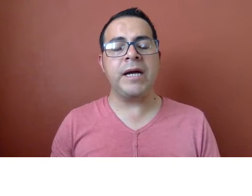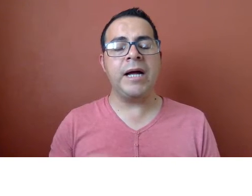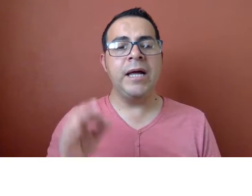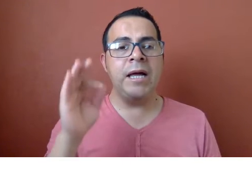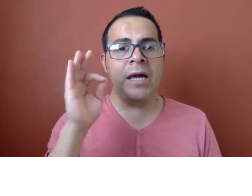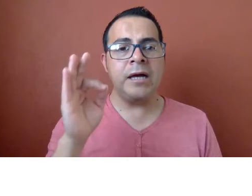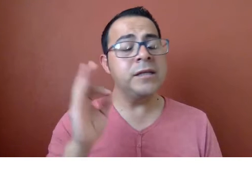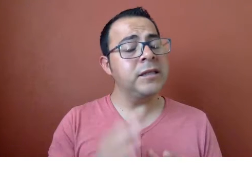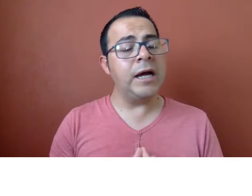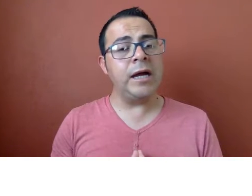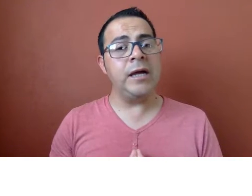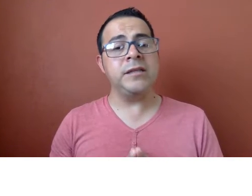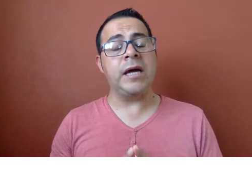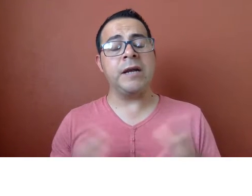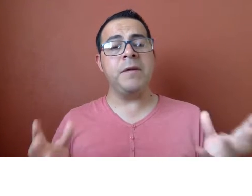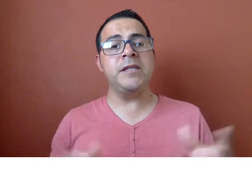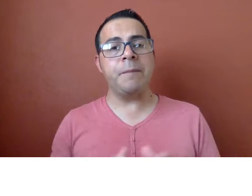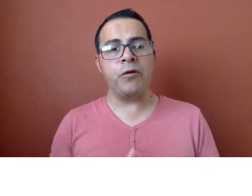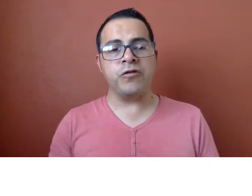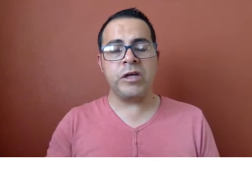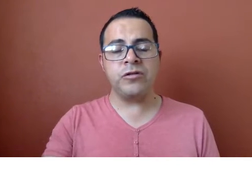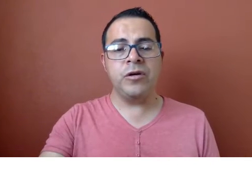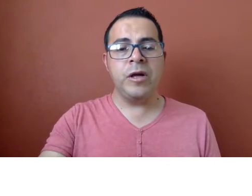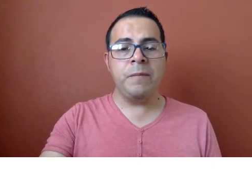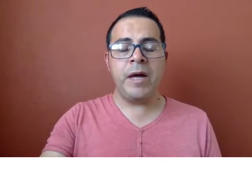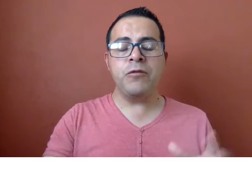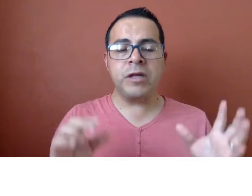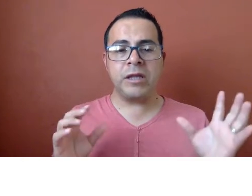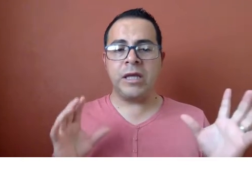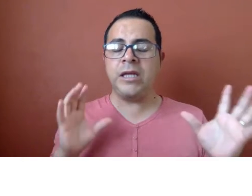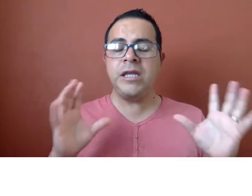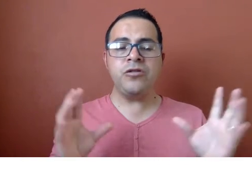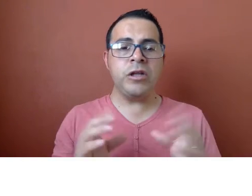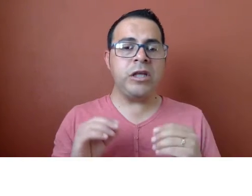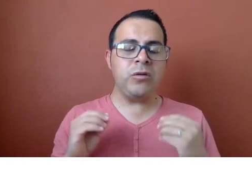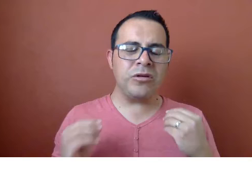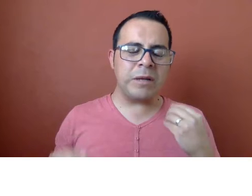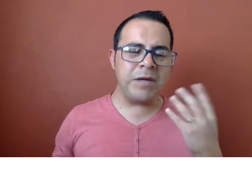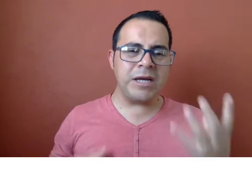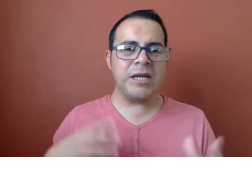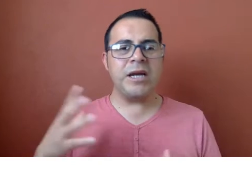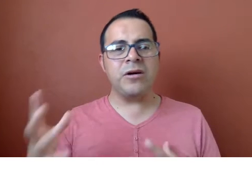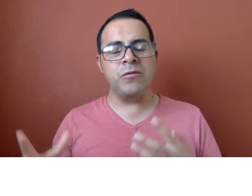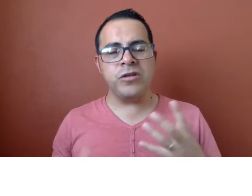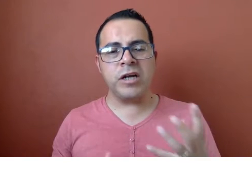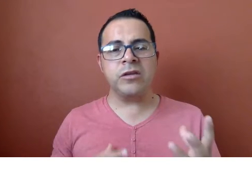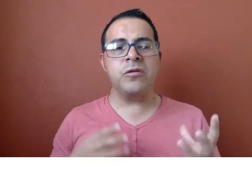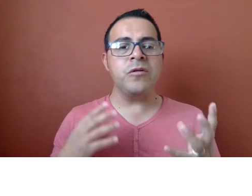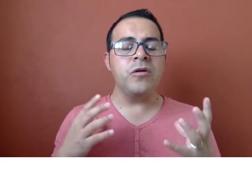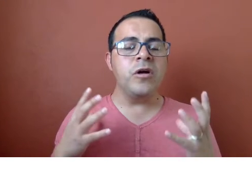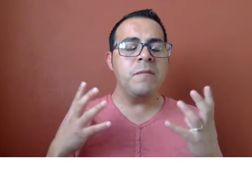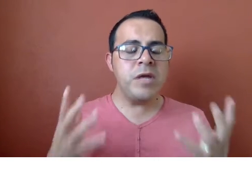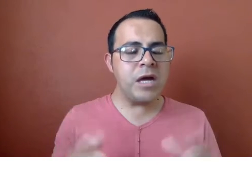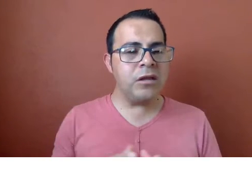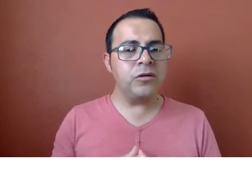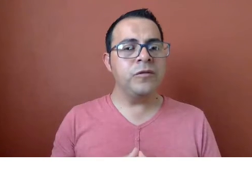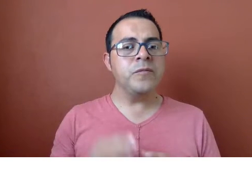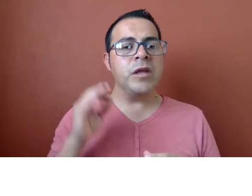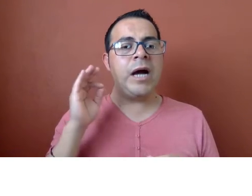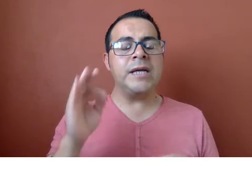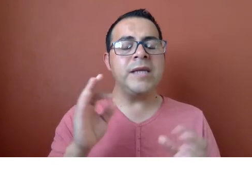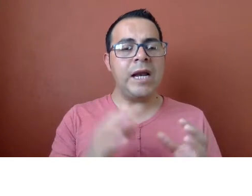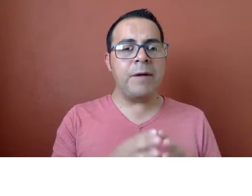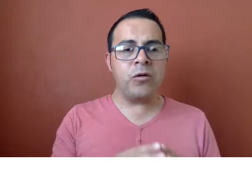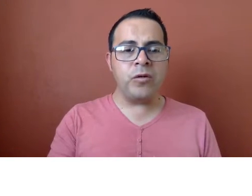que maneja esta revista Proceso, veamos que de inicio el título también genera como cierto